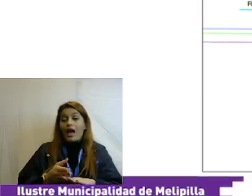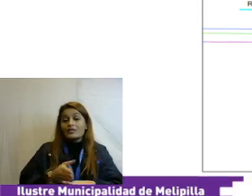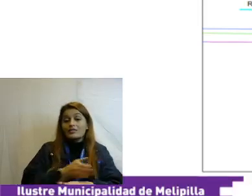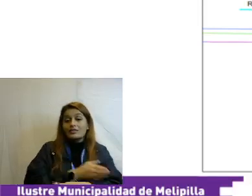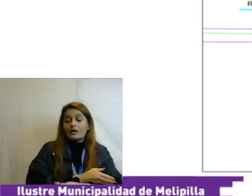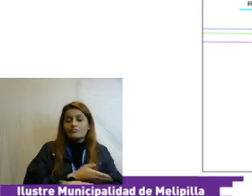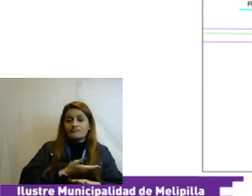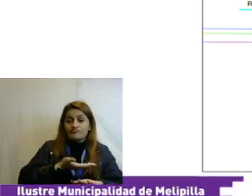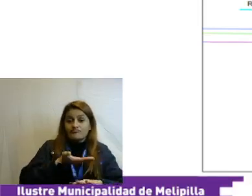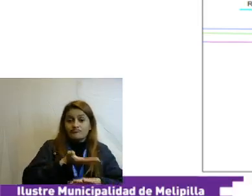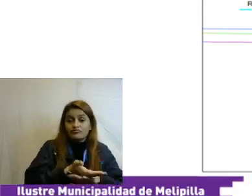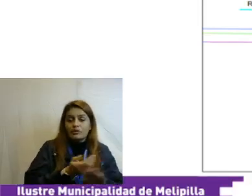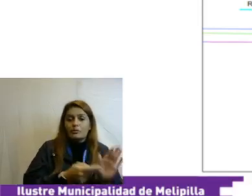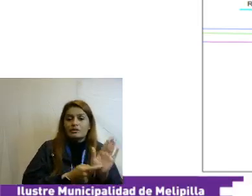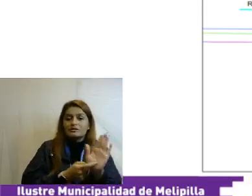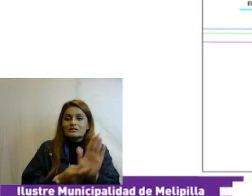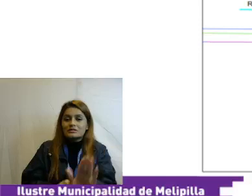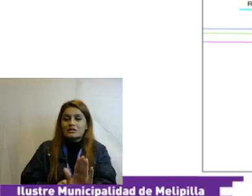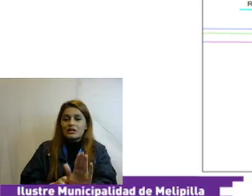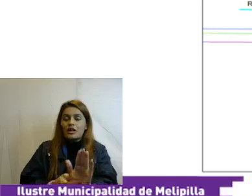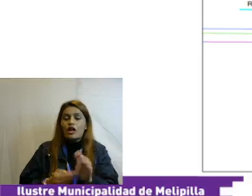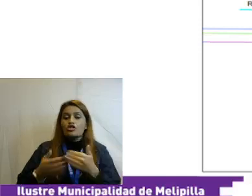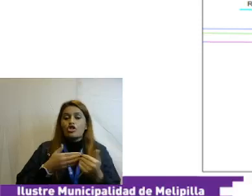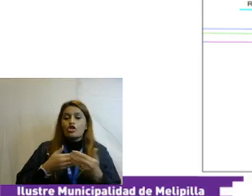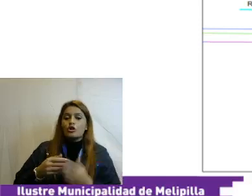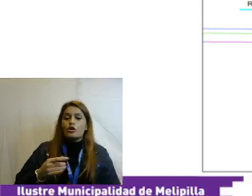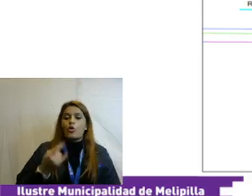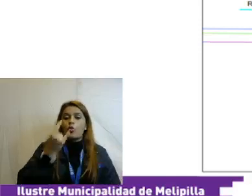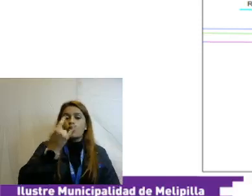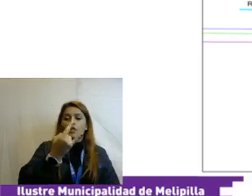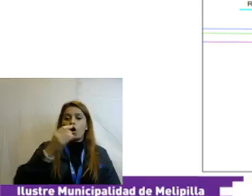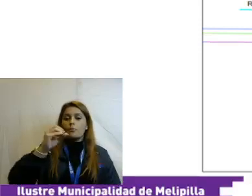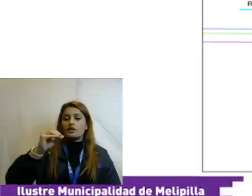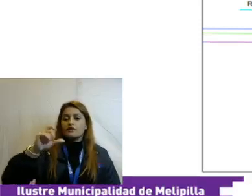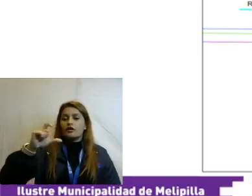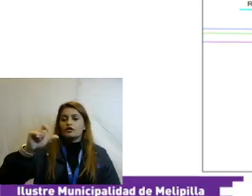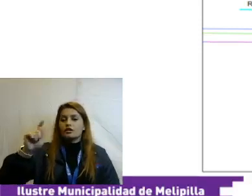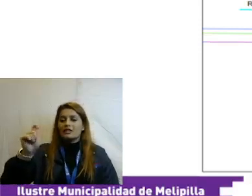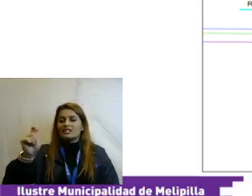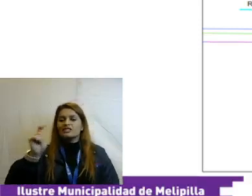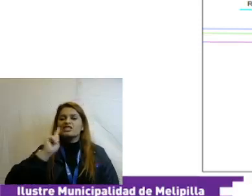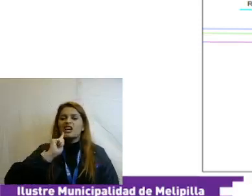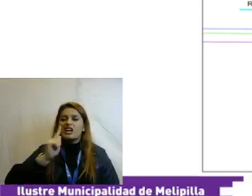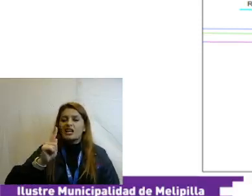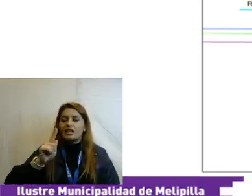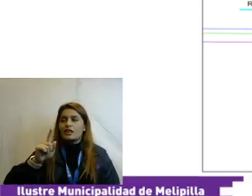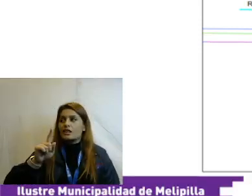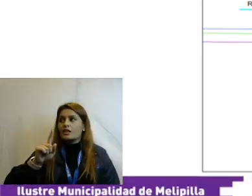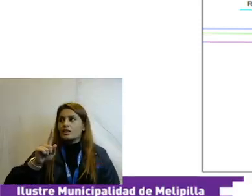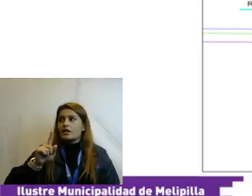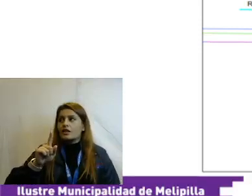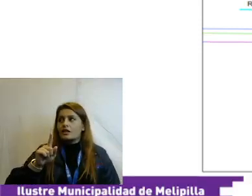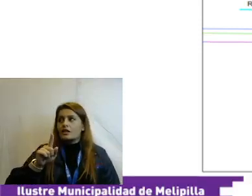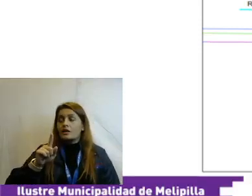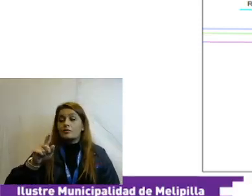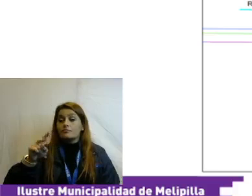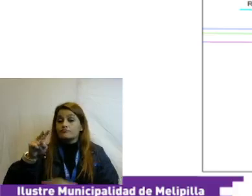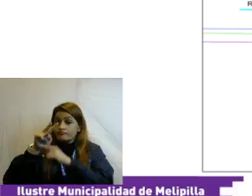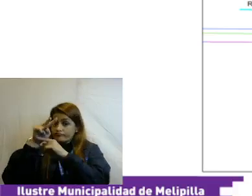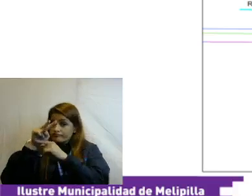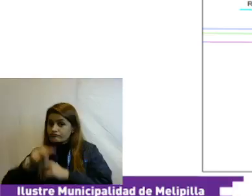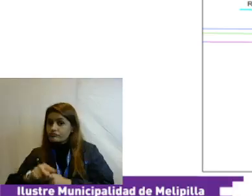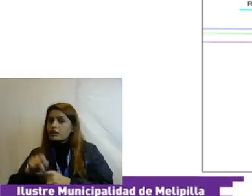tener para hacer la presentación a la Unidad Operativa de Control de Tránsito, que es nuestro paraguas, nuestro ente fiscalizador